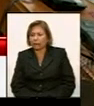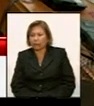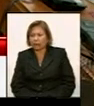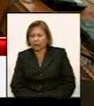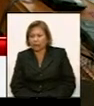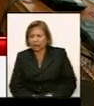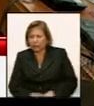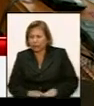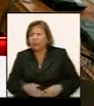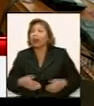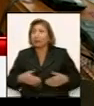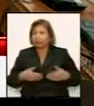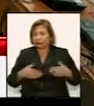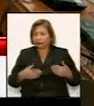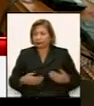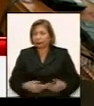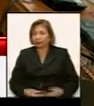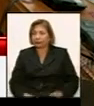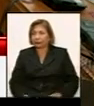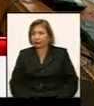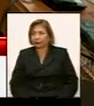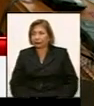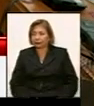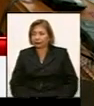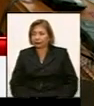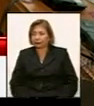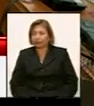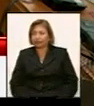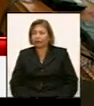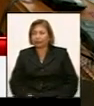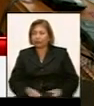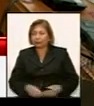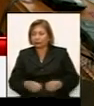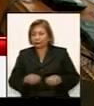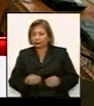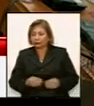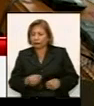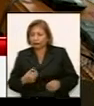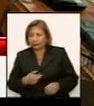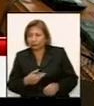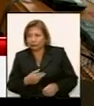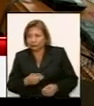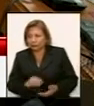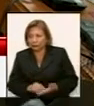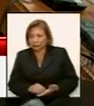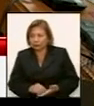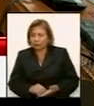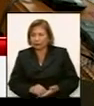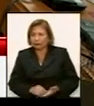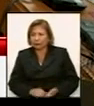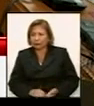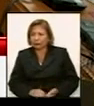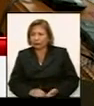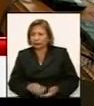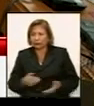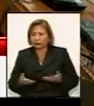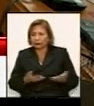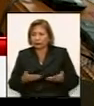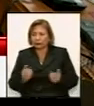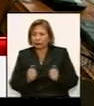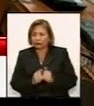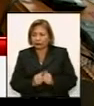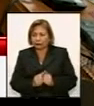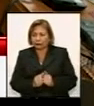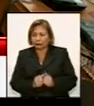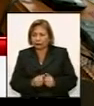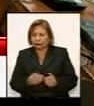un poco más la problemática. Gracias. Rapidito les cuento, bueno, somos Hiperderecho, somos una ONG que ve